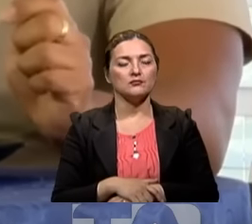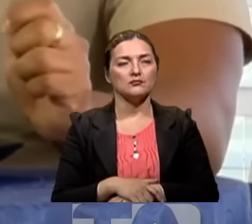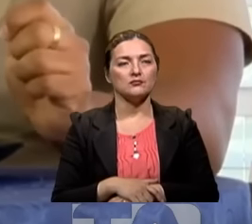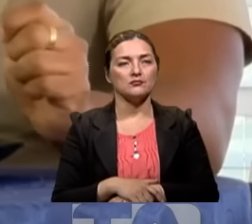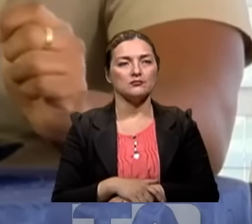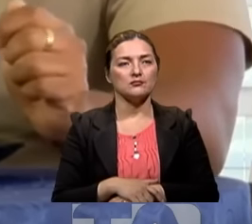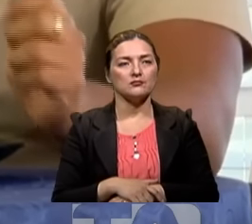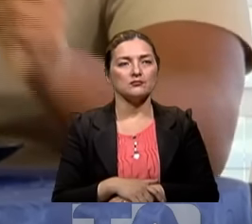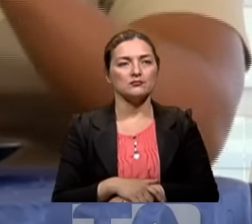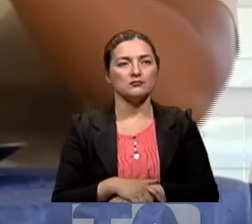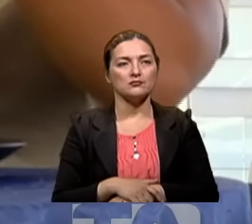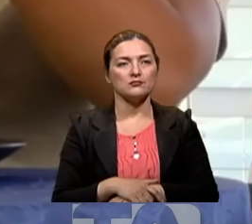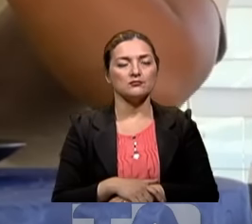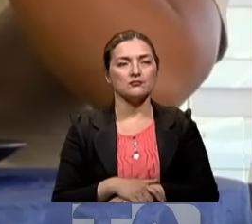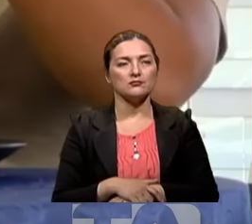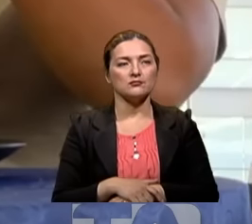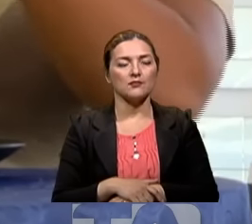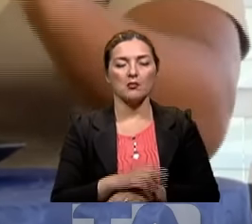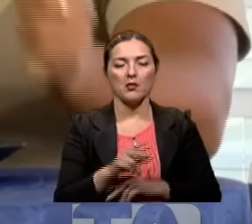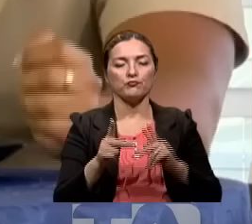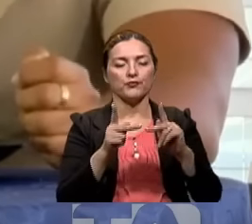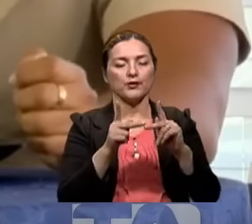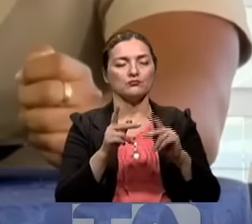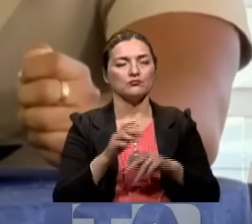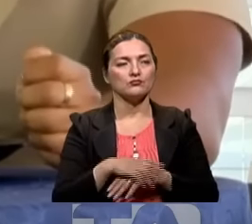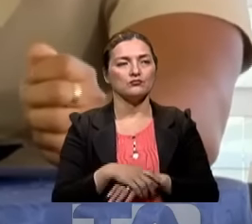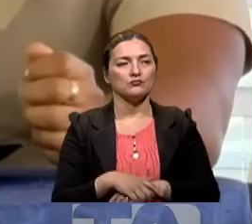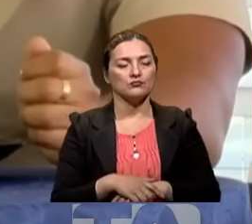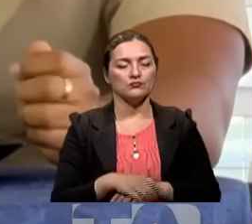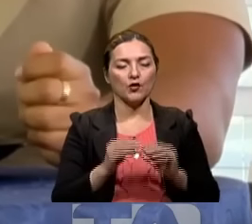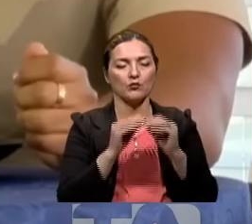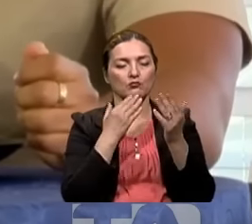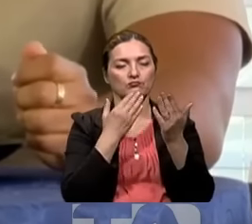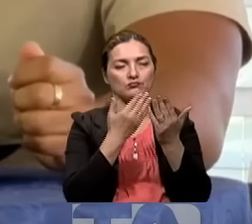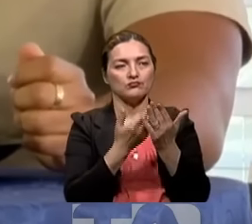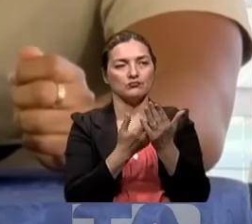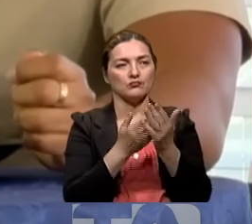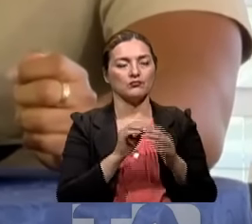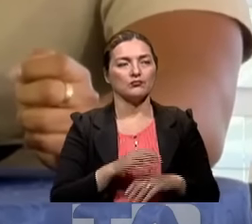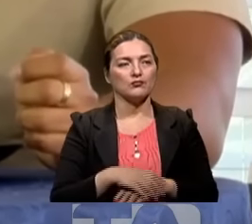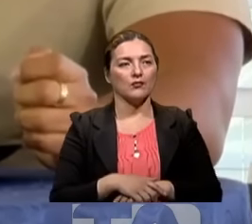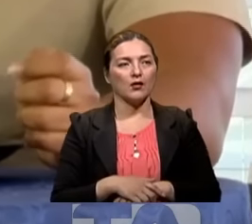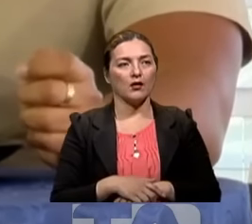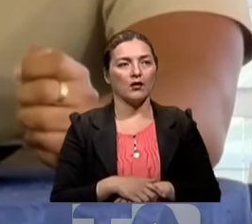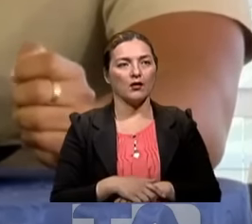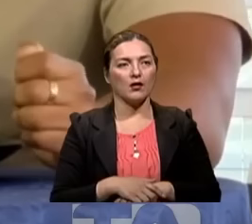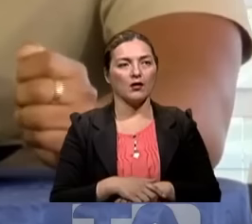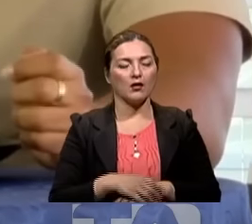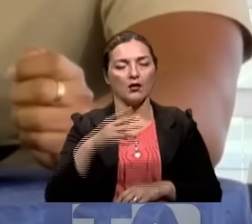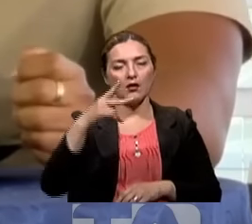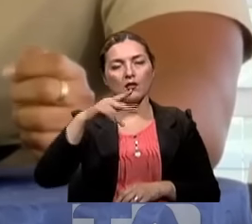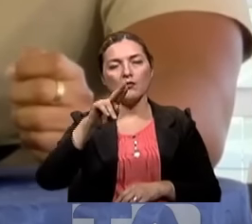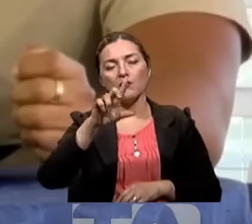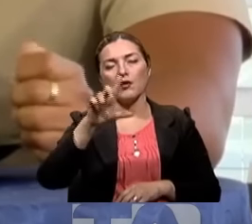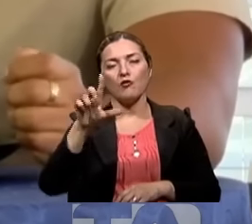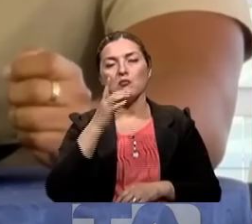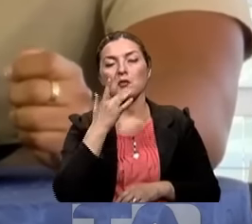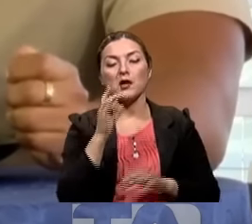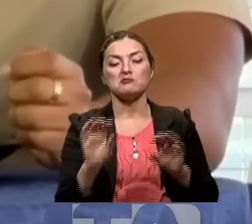parte, eso acotar. Perfecto, mi querido David, muchísimas gracias. Ahora sí, mi querido Paul, mi sonidista